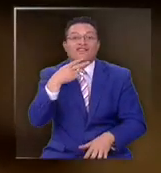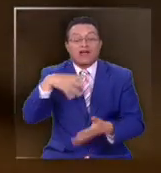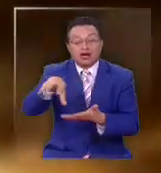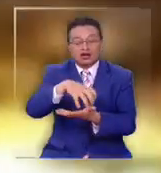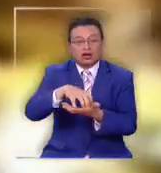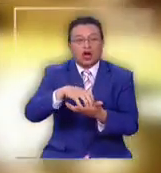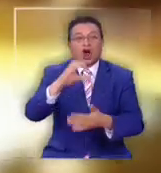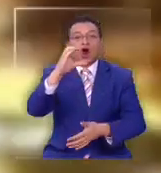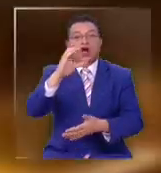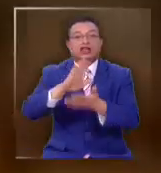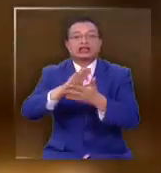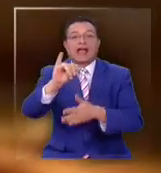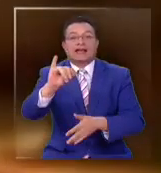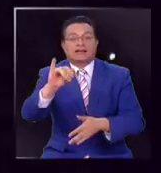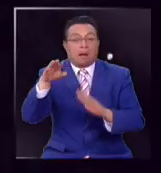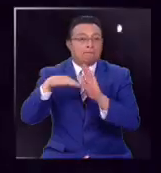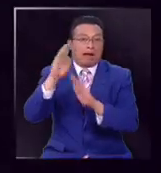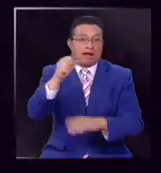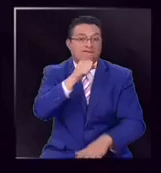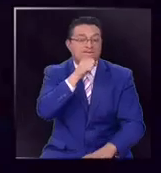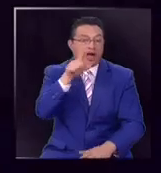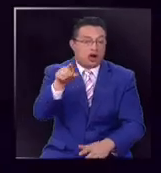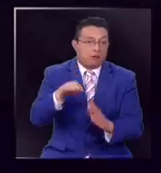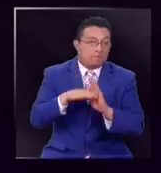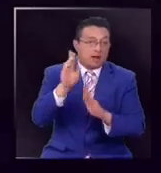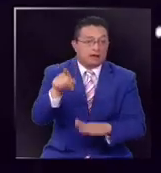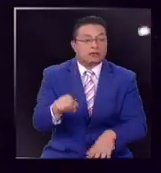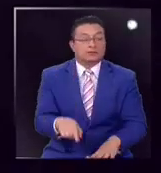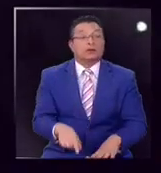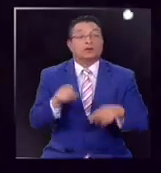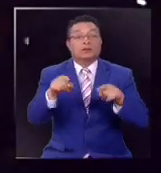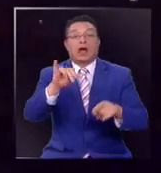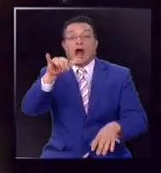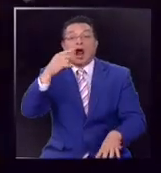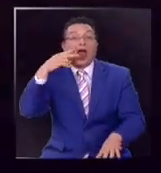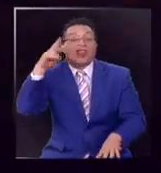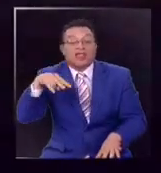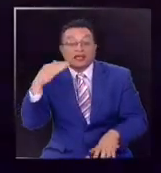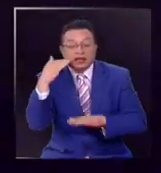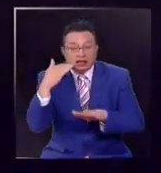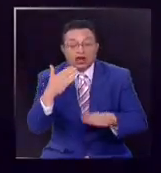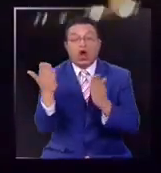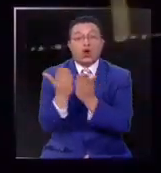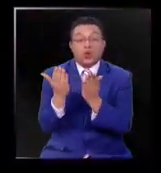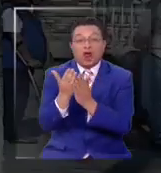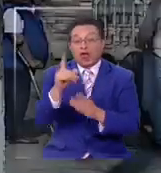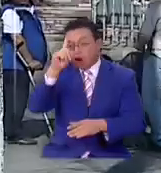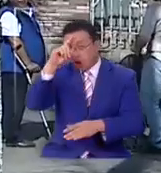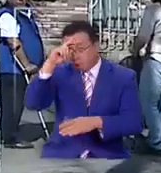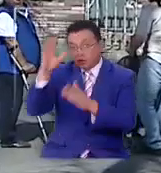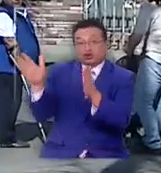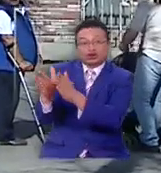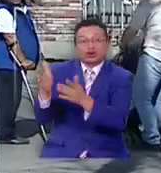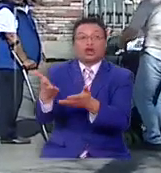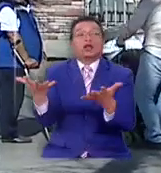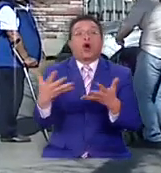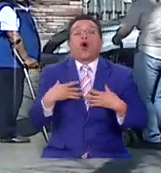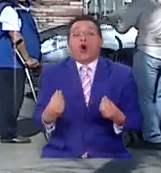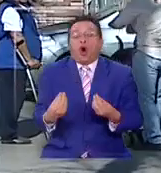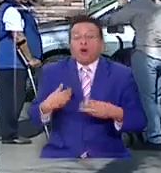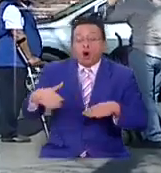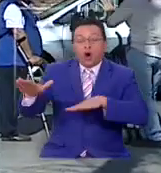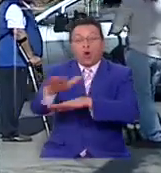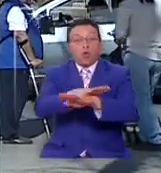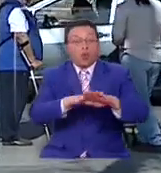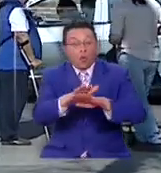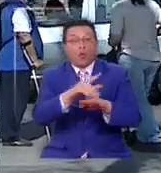por sobre la media nacional. ¿Qué ocurre con el jardín infantil, con el colegio, con el consultorio? ¿Cómo cuidamos nosotros a